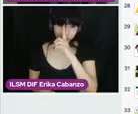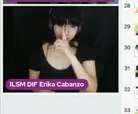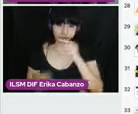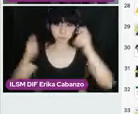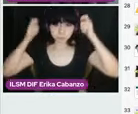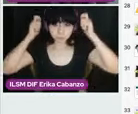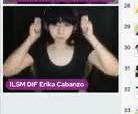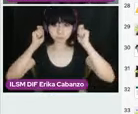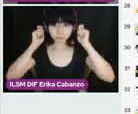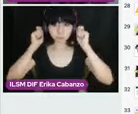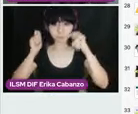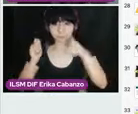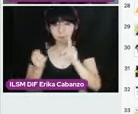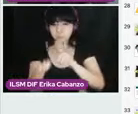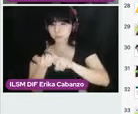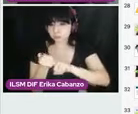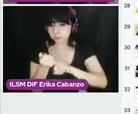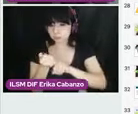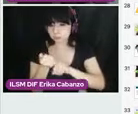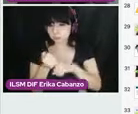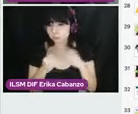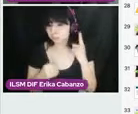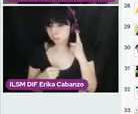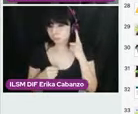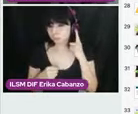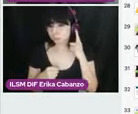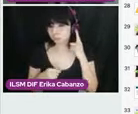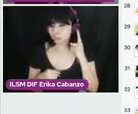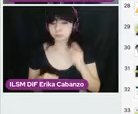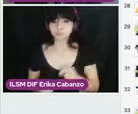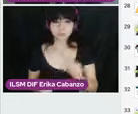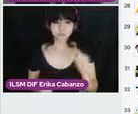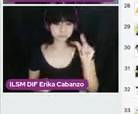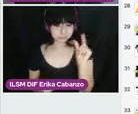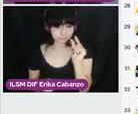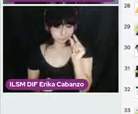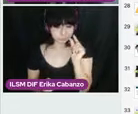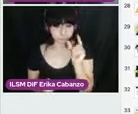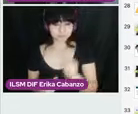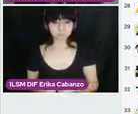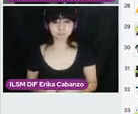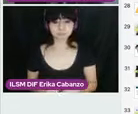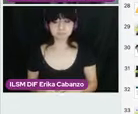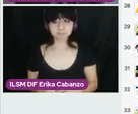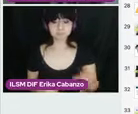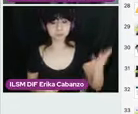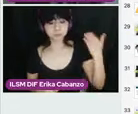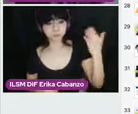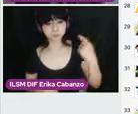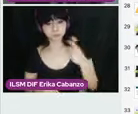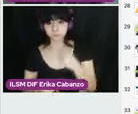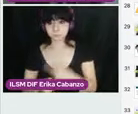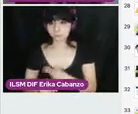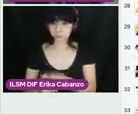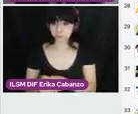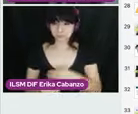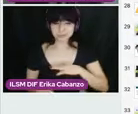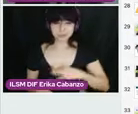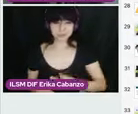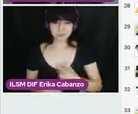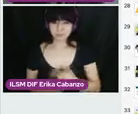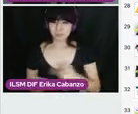que se introducen en el conducto auditivo. Ya me han tocado algunos pacientes donde tienen infecciones graves.